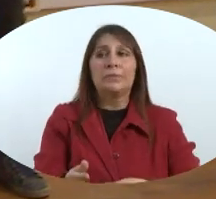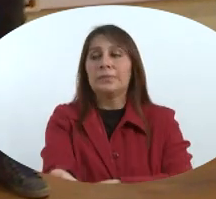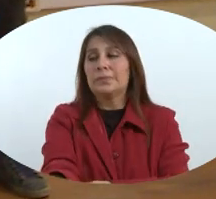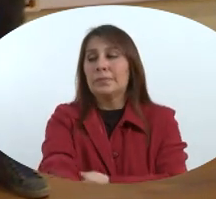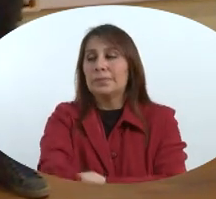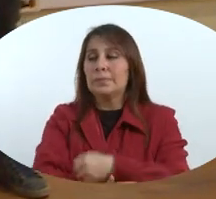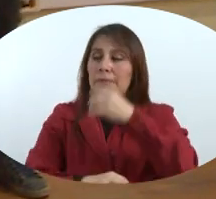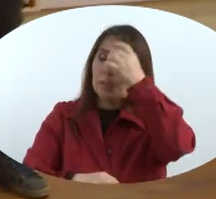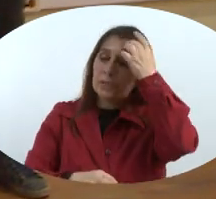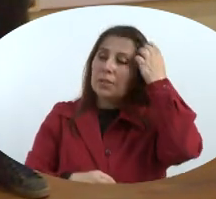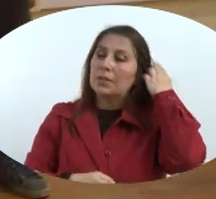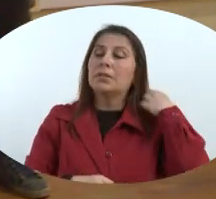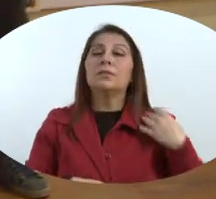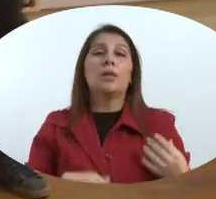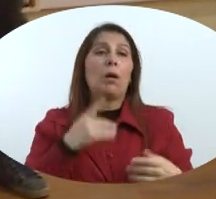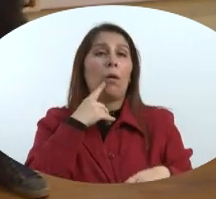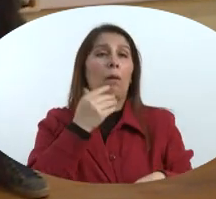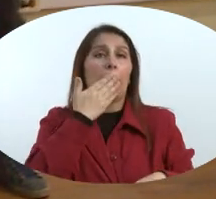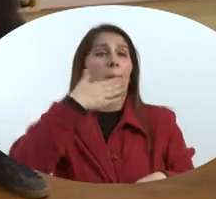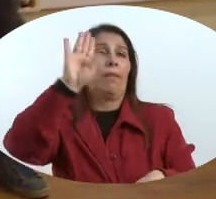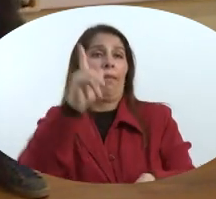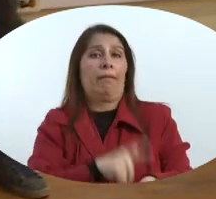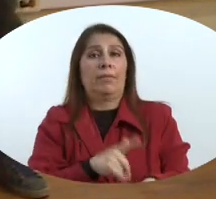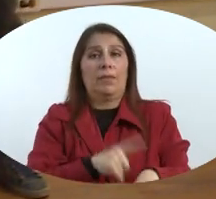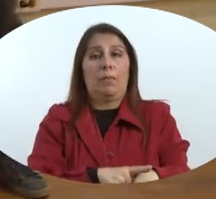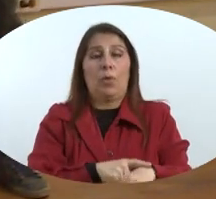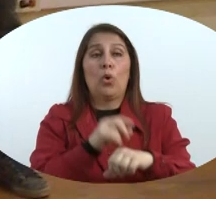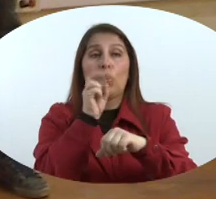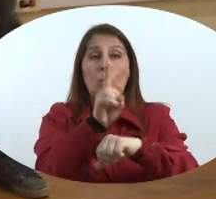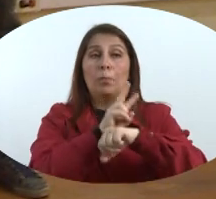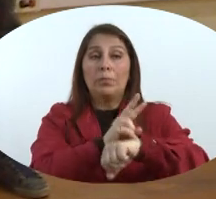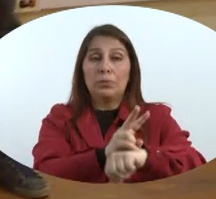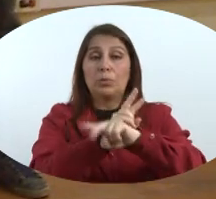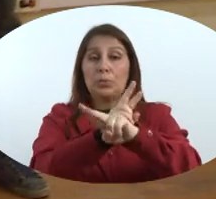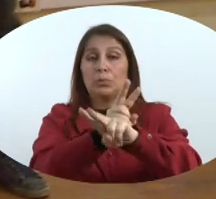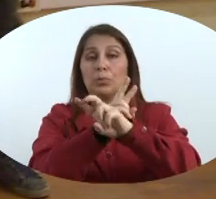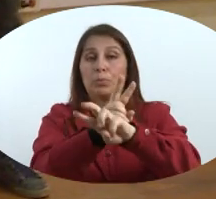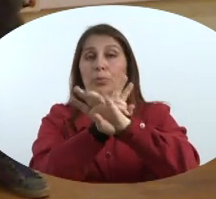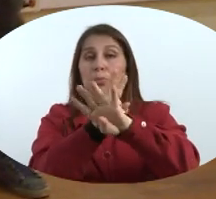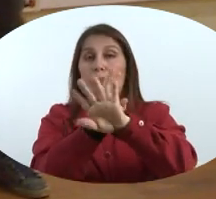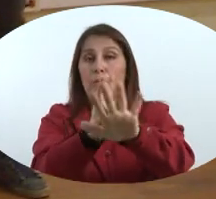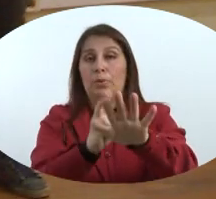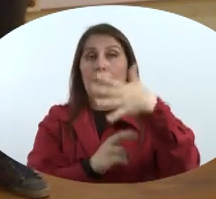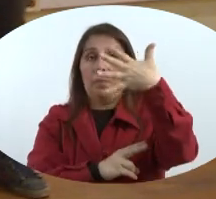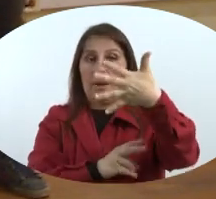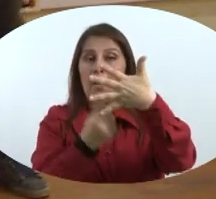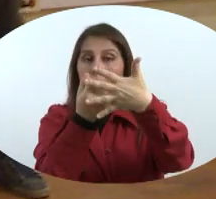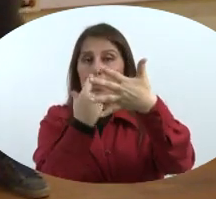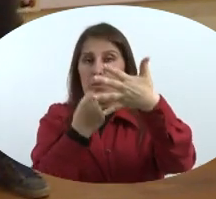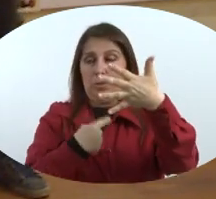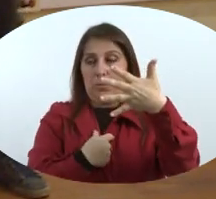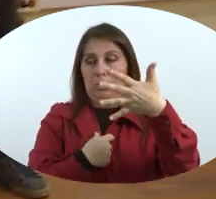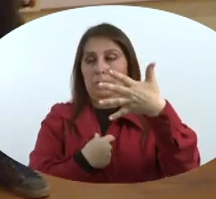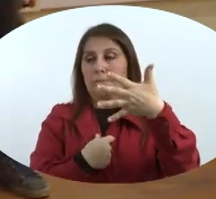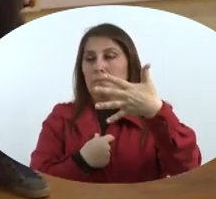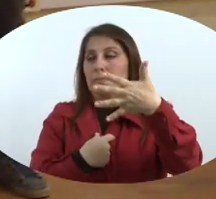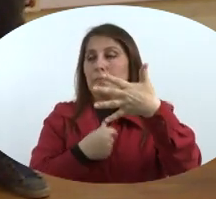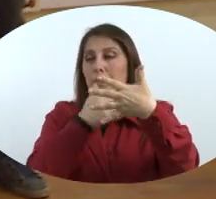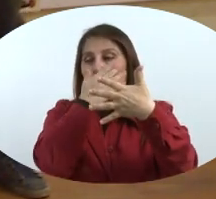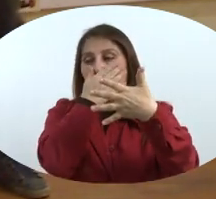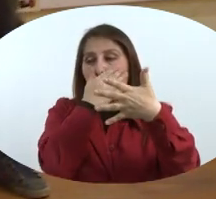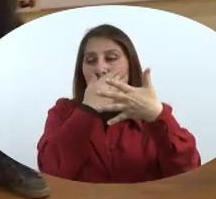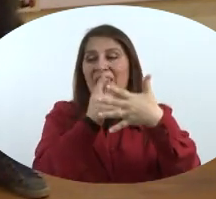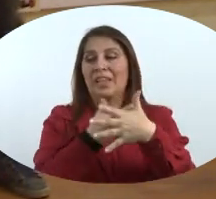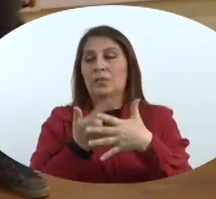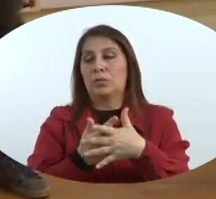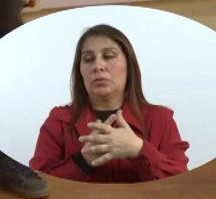bondad sino porque si no se nos pasa el tiempo son dos minutos para cada hojita en algunas hojitas de más de una pregunta pero tendremos